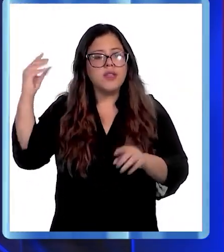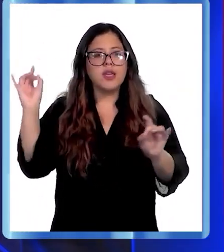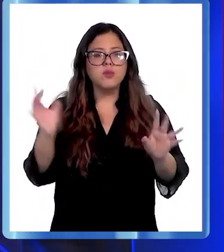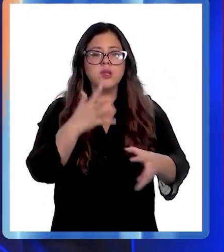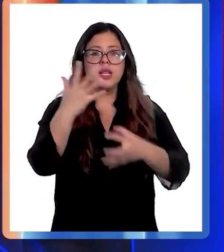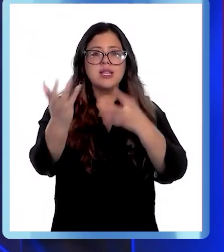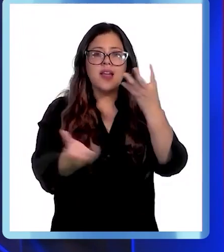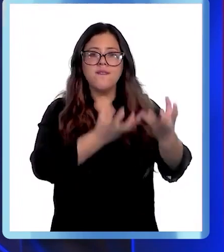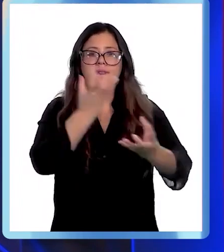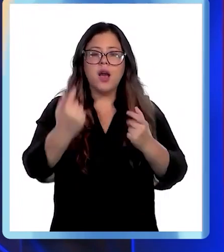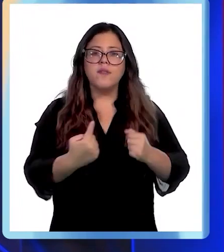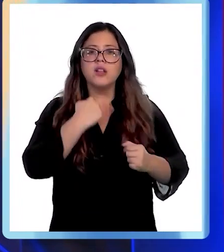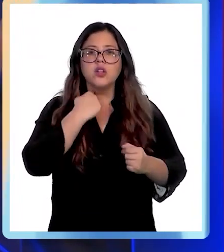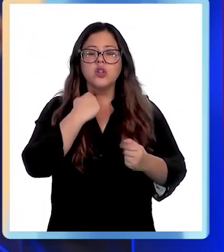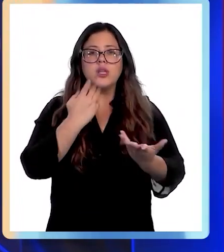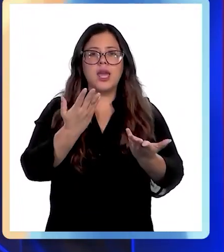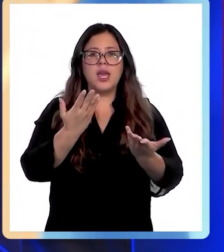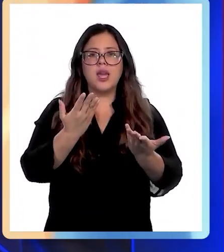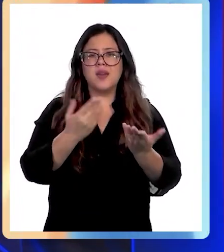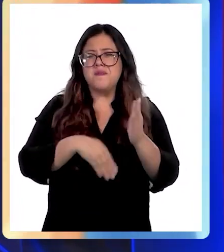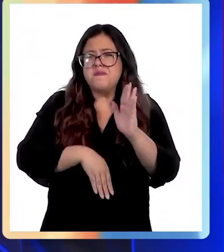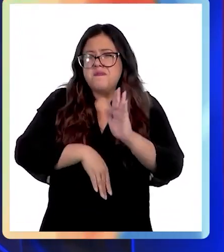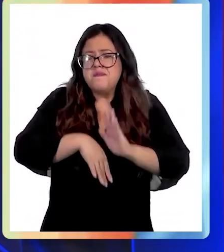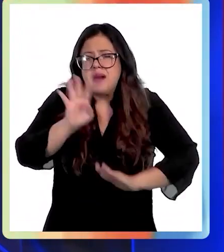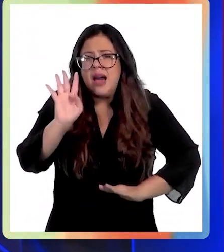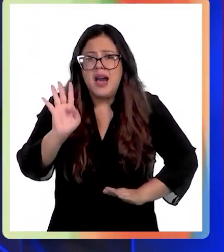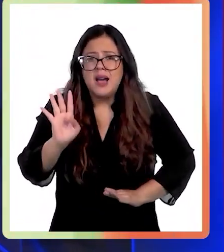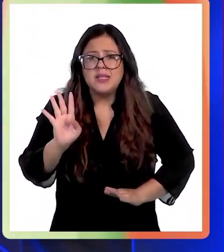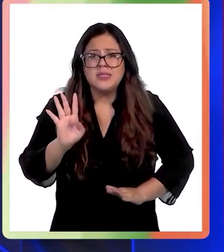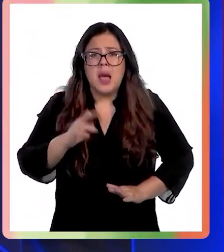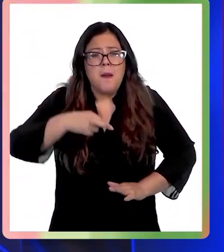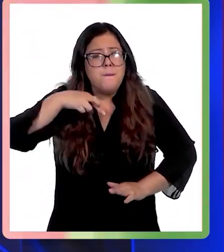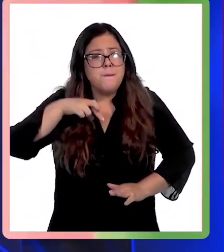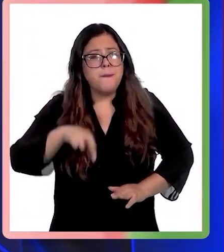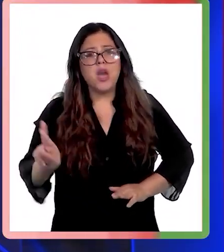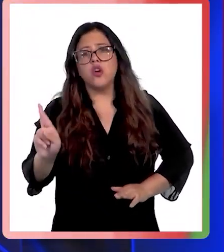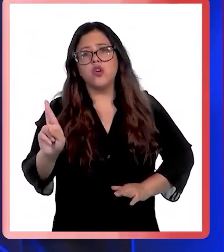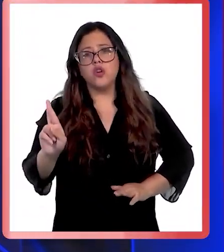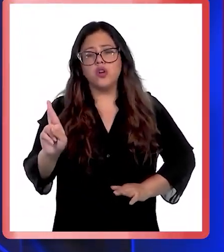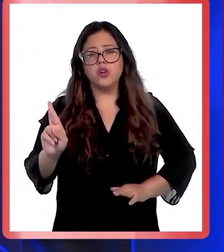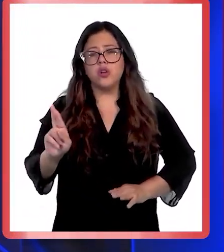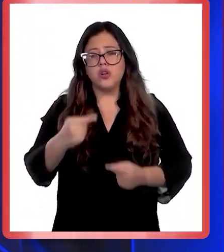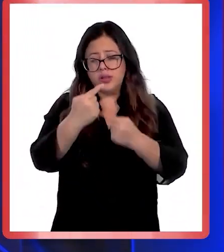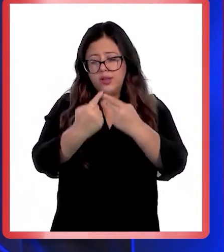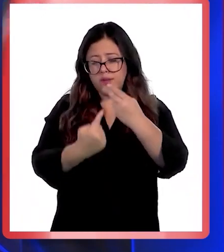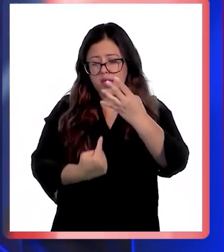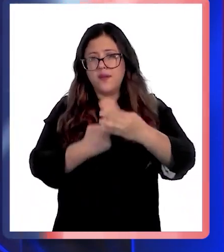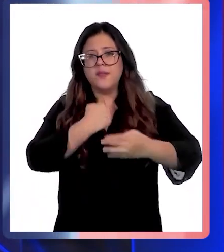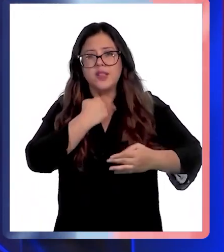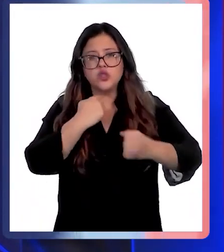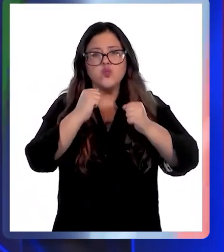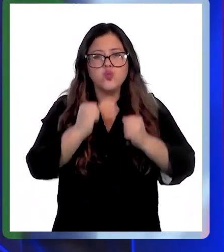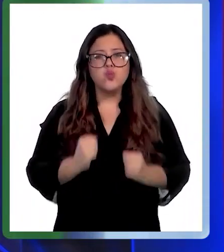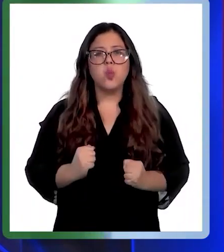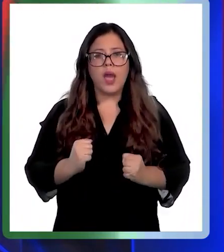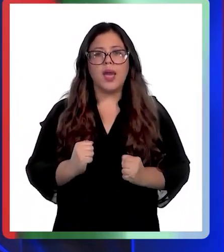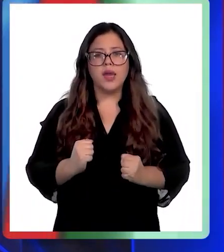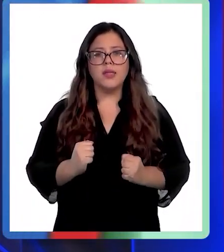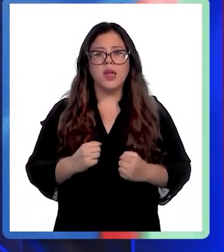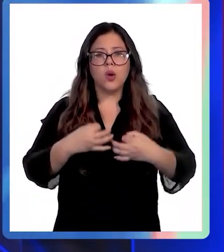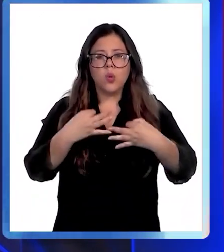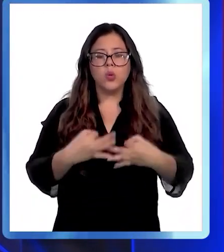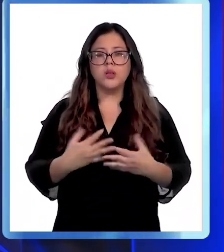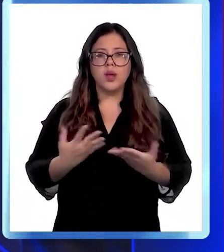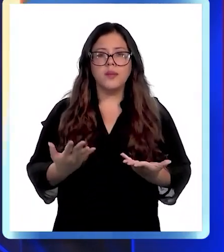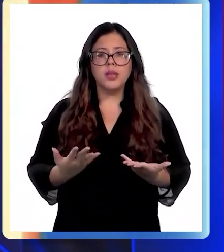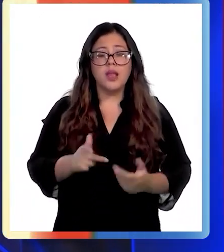que quizás el incendio genera un daño mucho más macro, mucho más multidisciplinario, si le queremos decir así, que puede generar